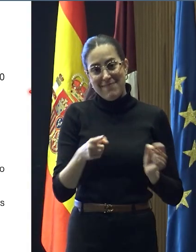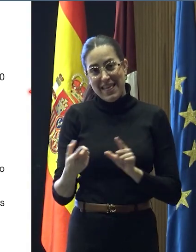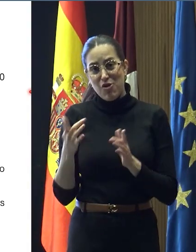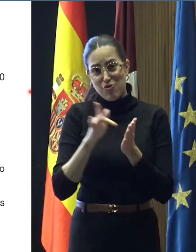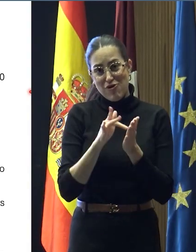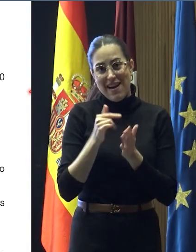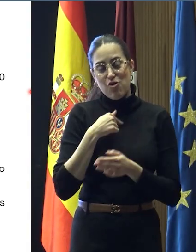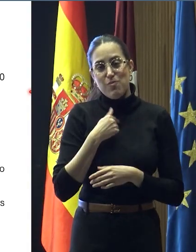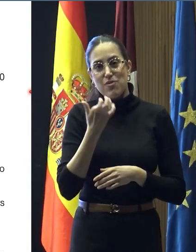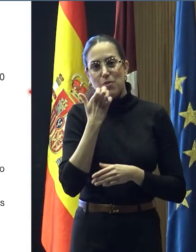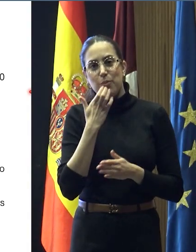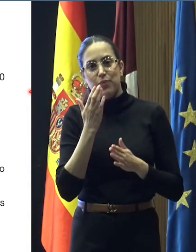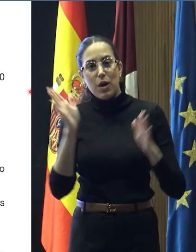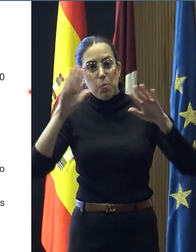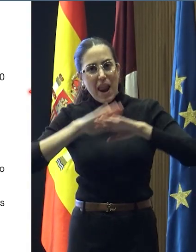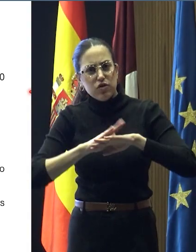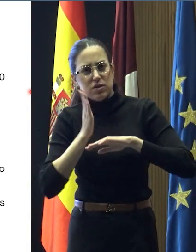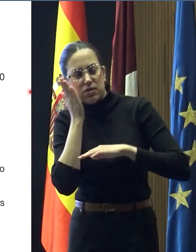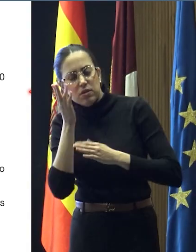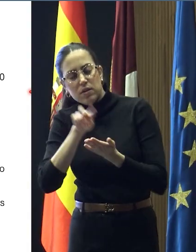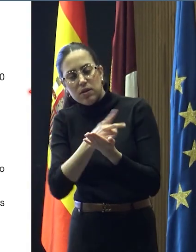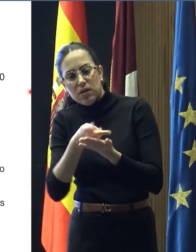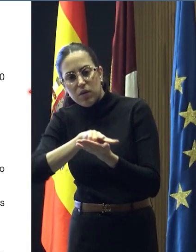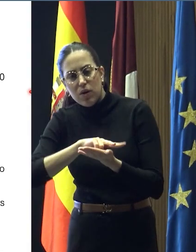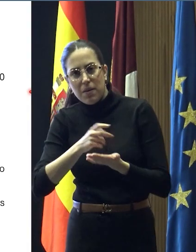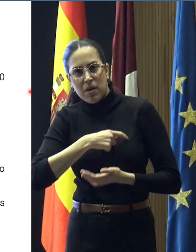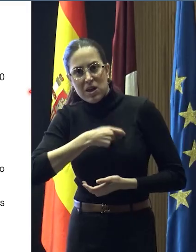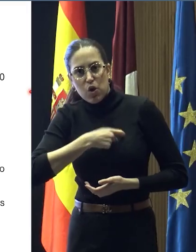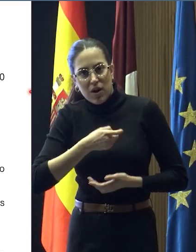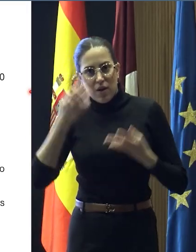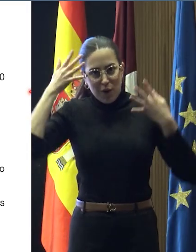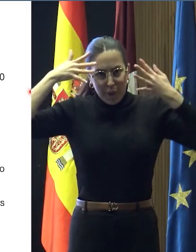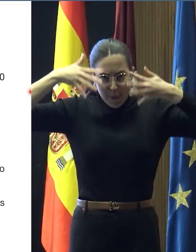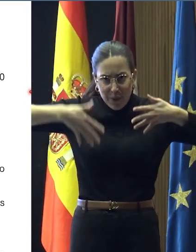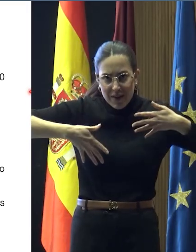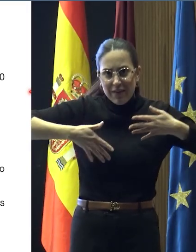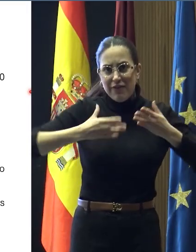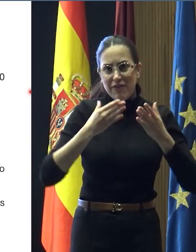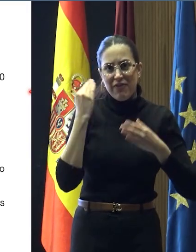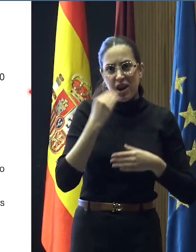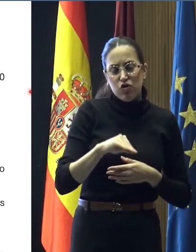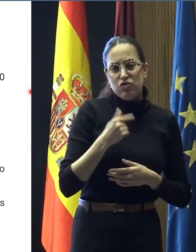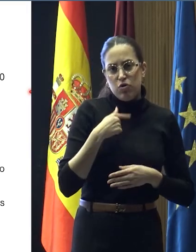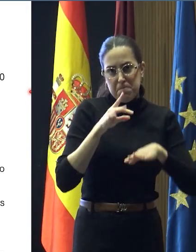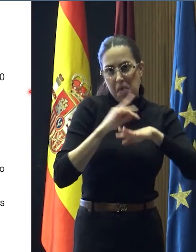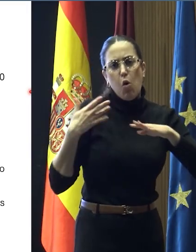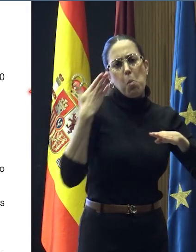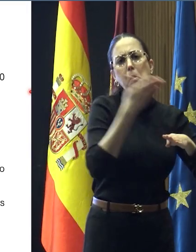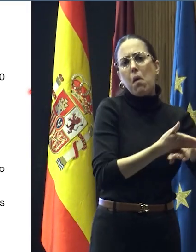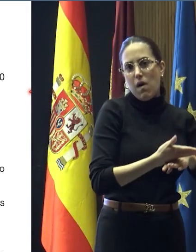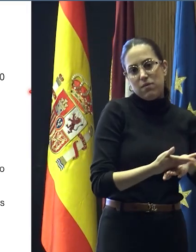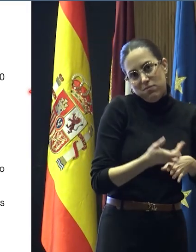yo tenía insomnio, tenía palpitaciones, tenía sudoraciones y me fui al médico, por